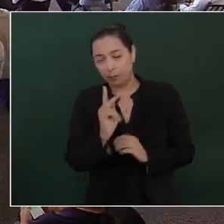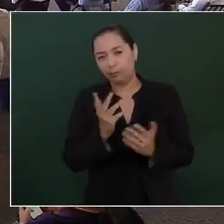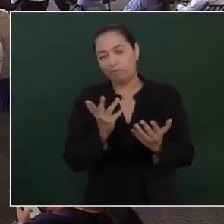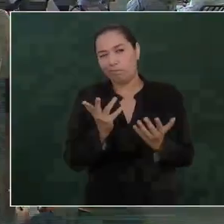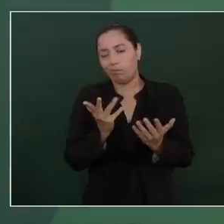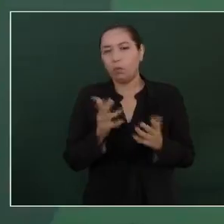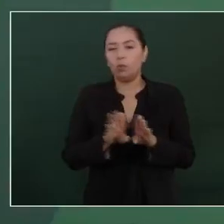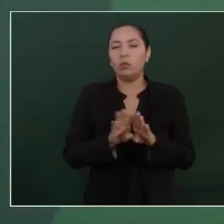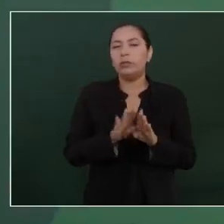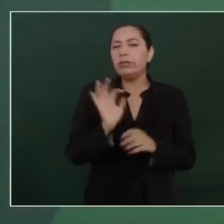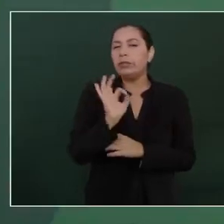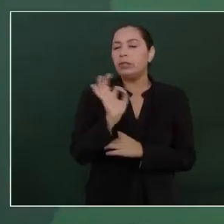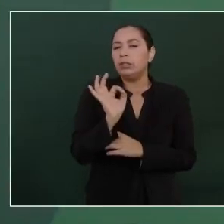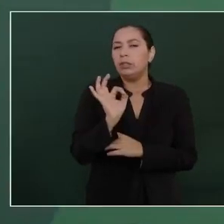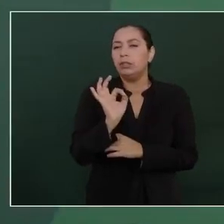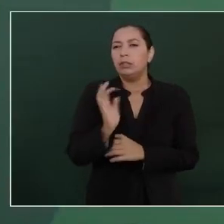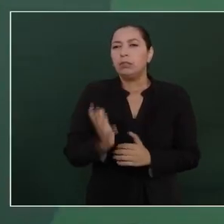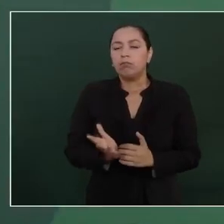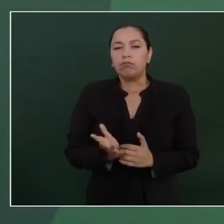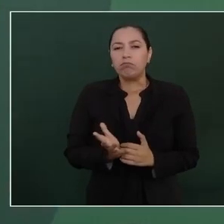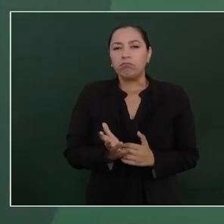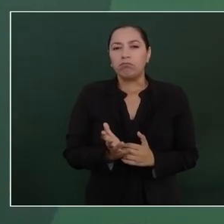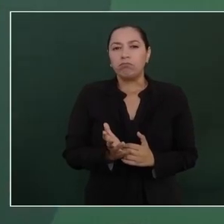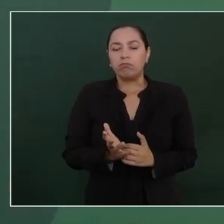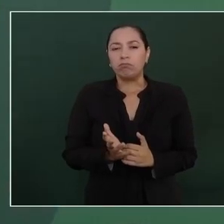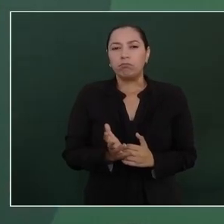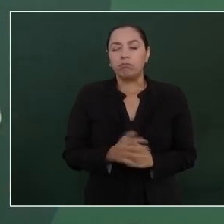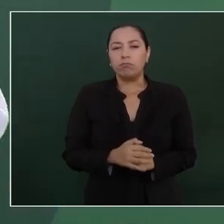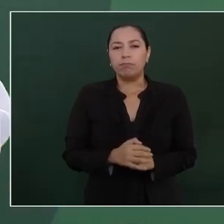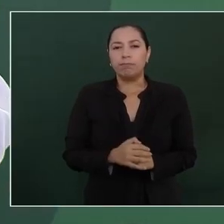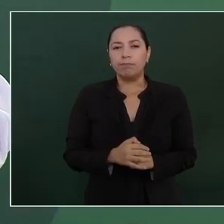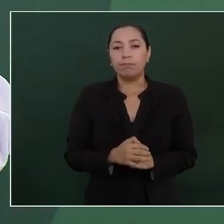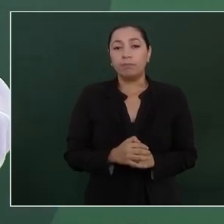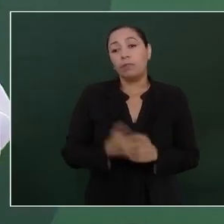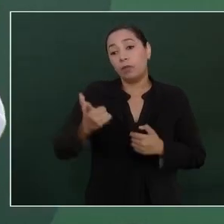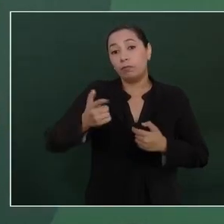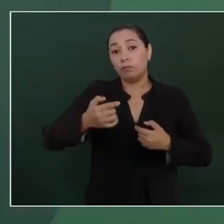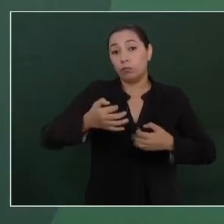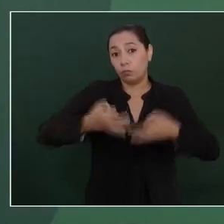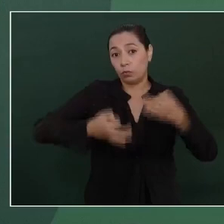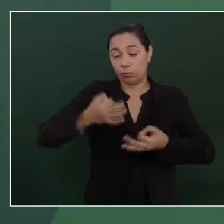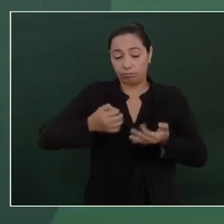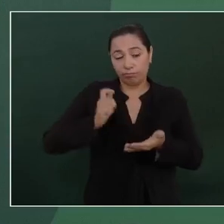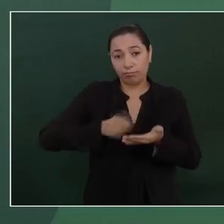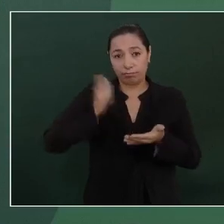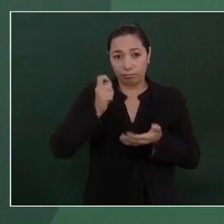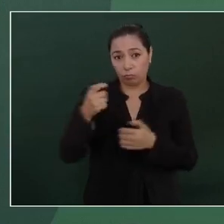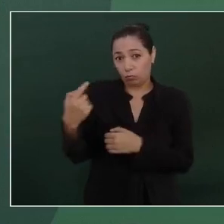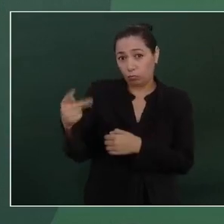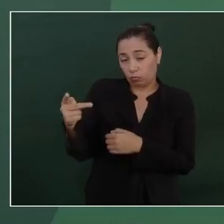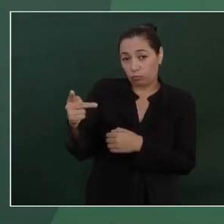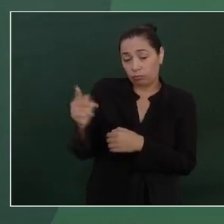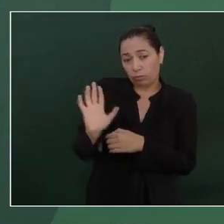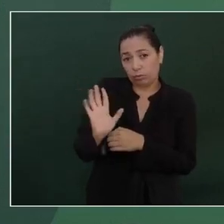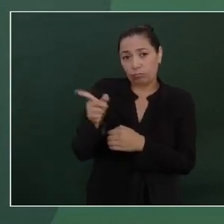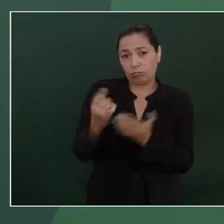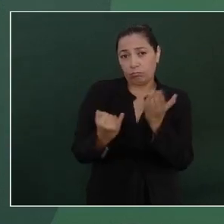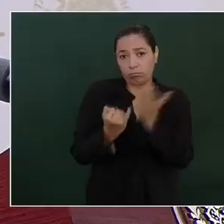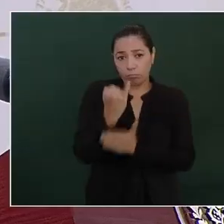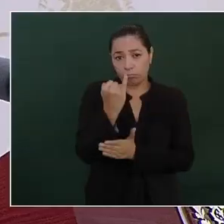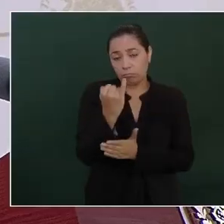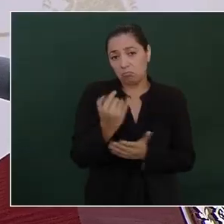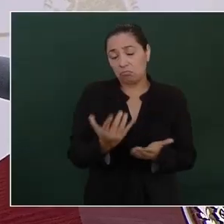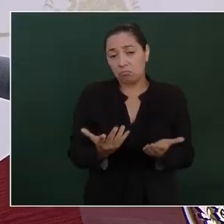es muy probable que los jueces, los tribunales decidan.